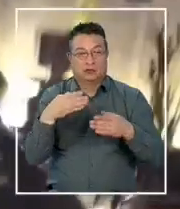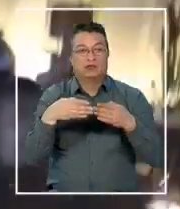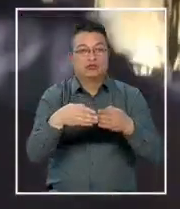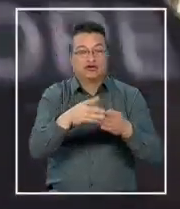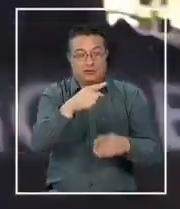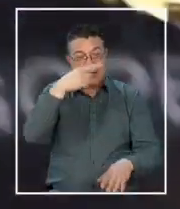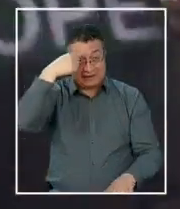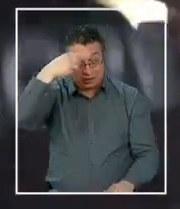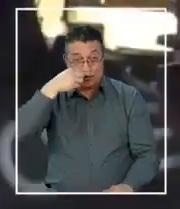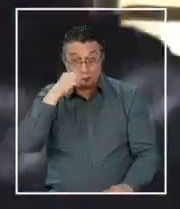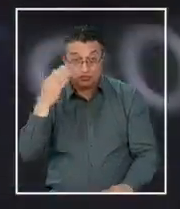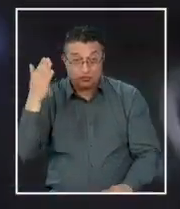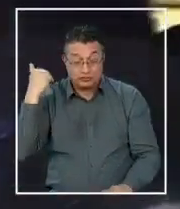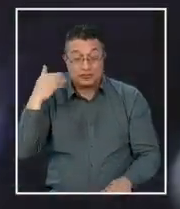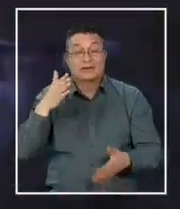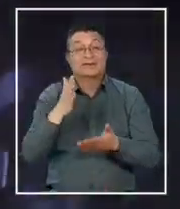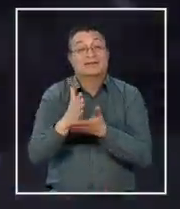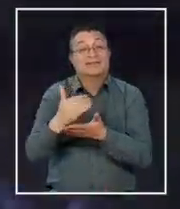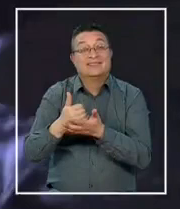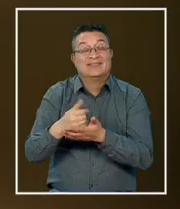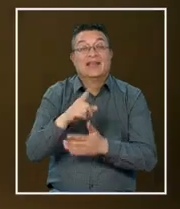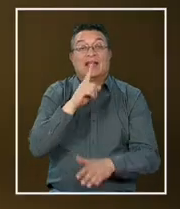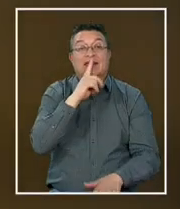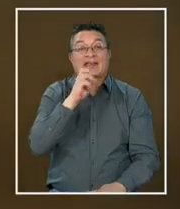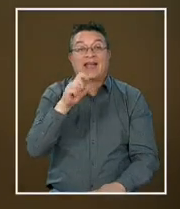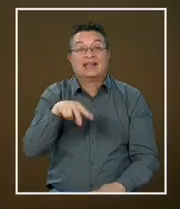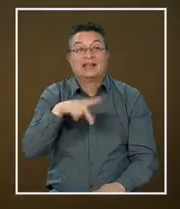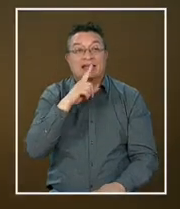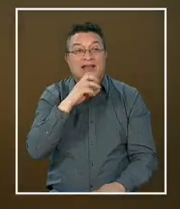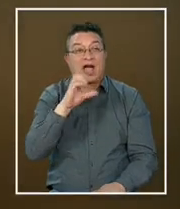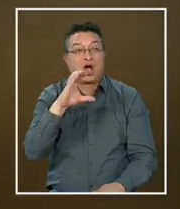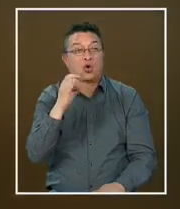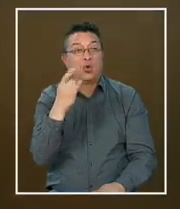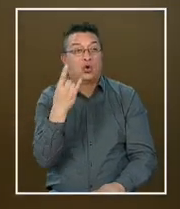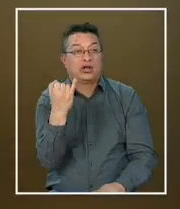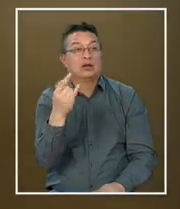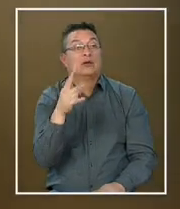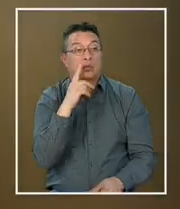puerto de San denominada operación tanta cuy